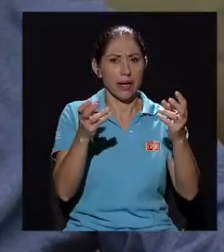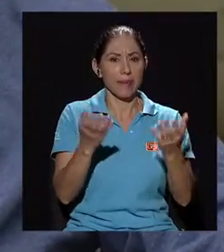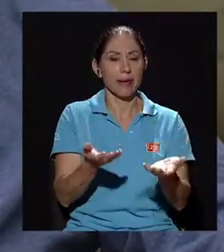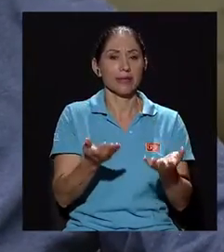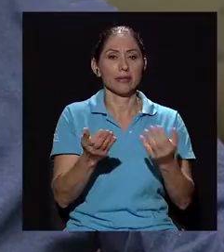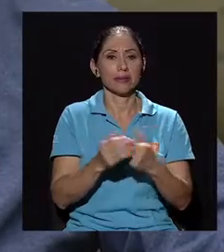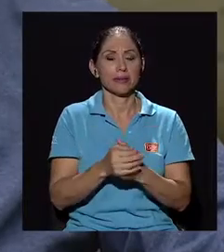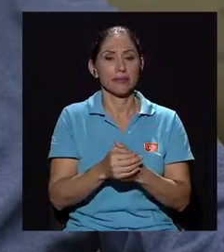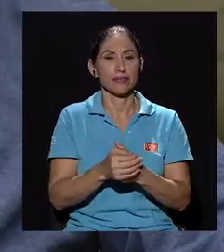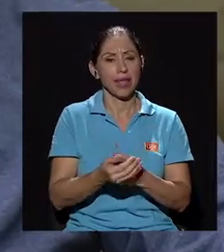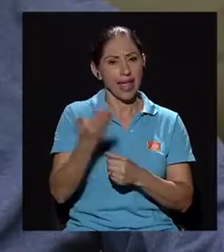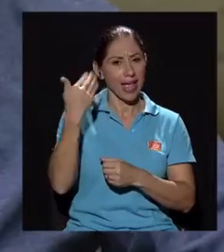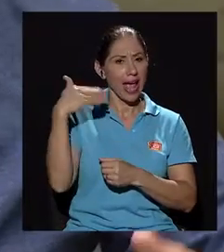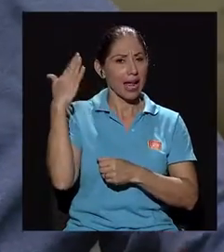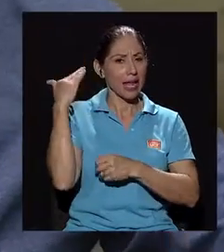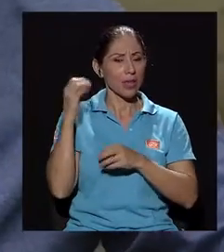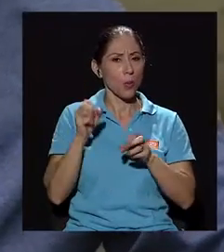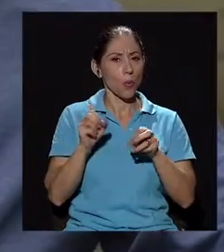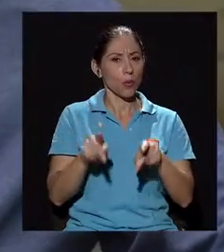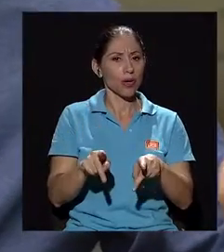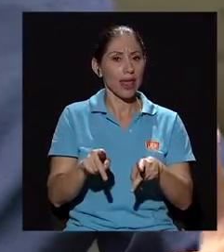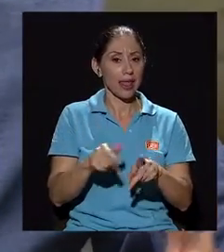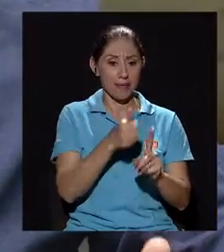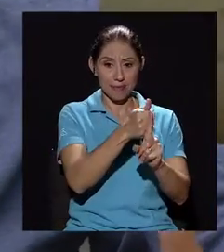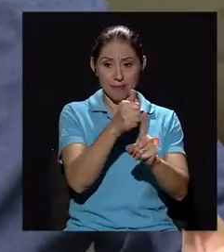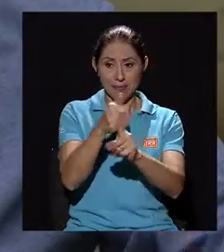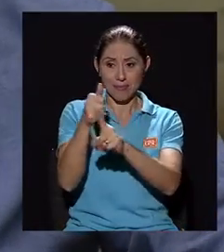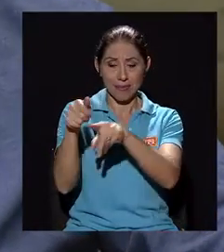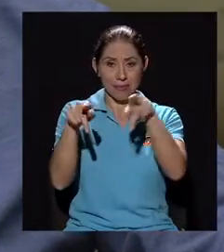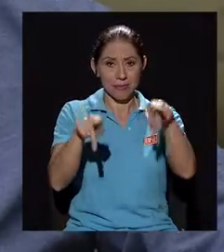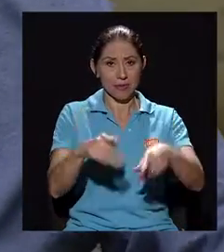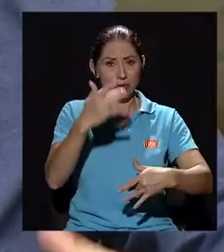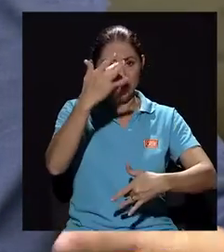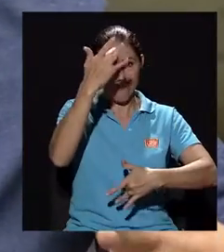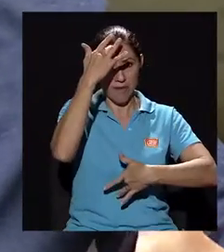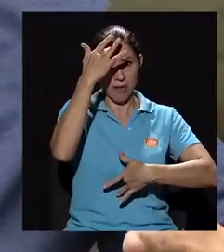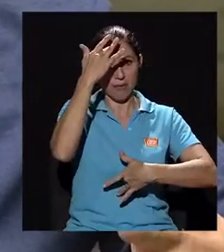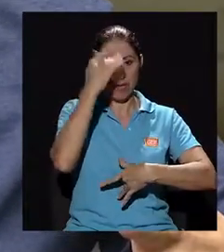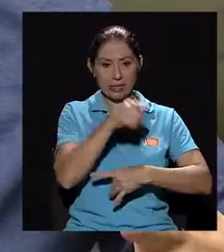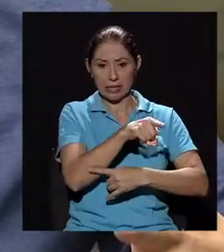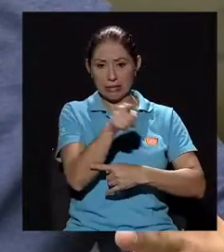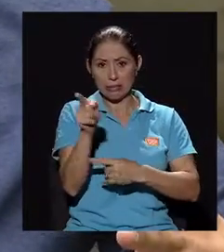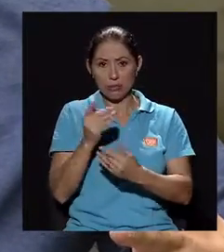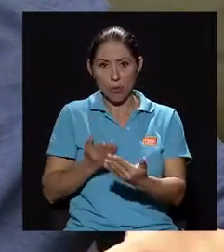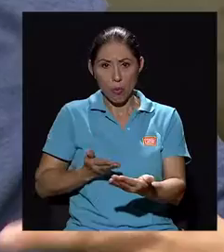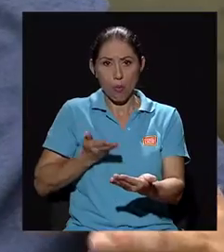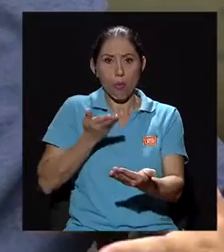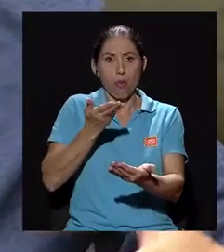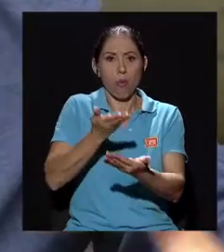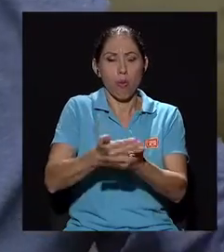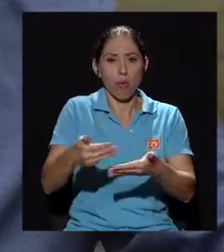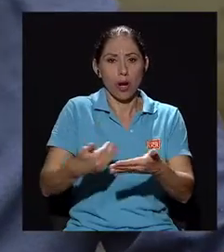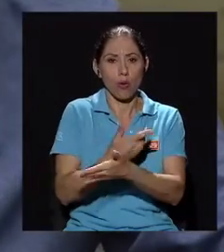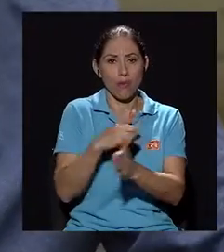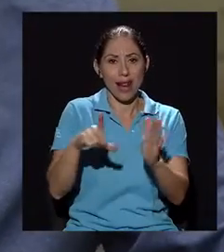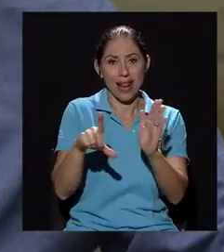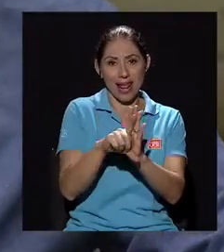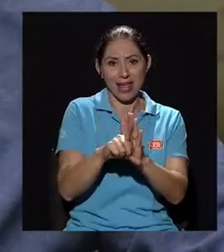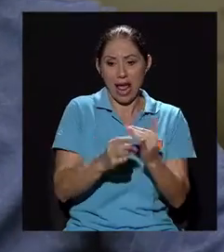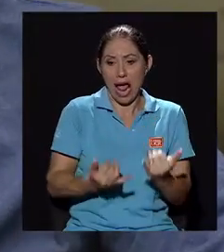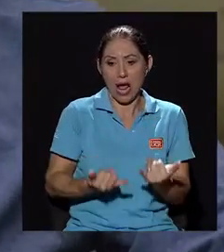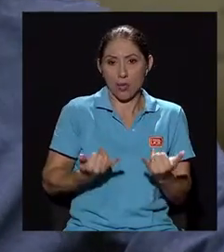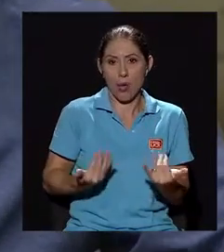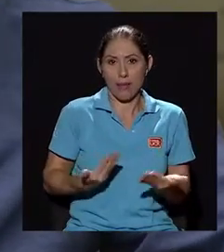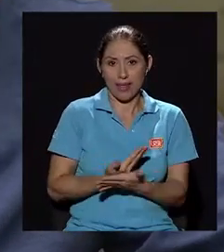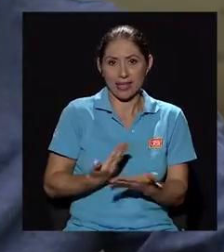Entonces, en aquella ocasión fueron los pacientes quienes propusieron, ¿verdad?, una nueva ley, ¿verdad?, que es la que actualmente